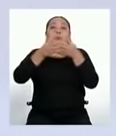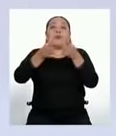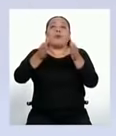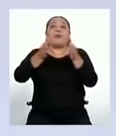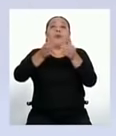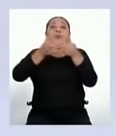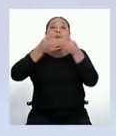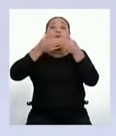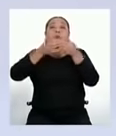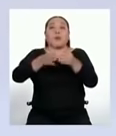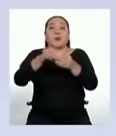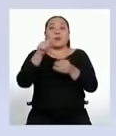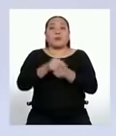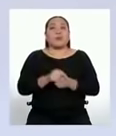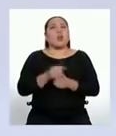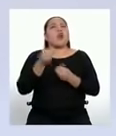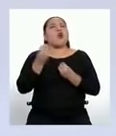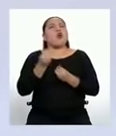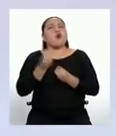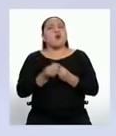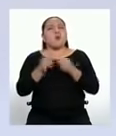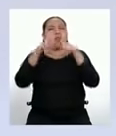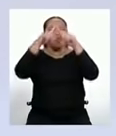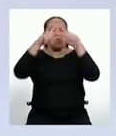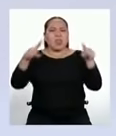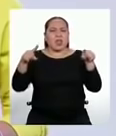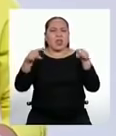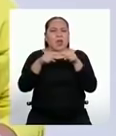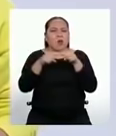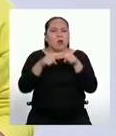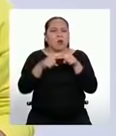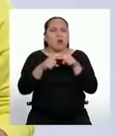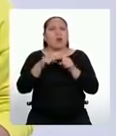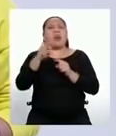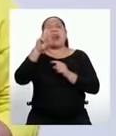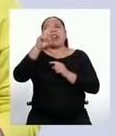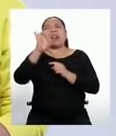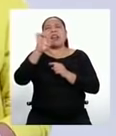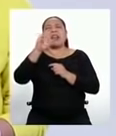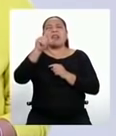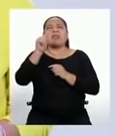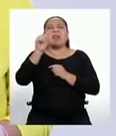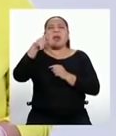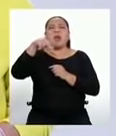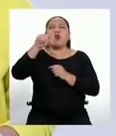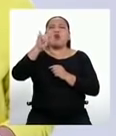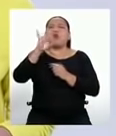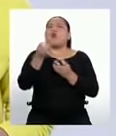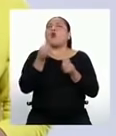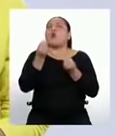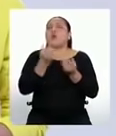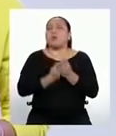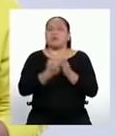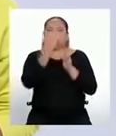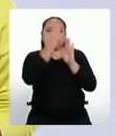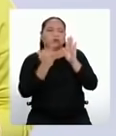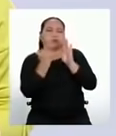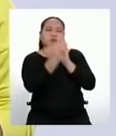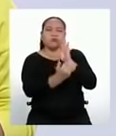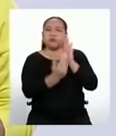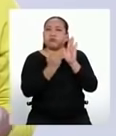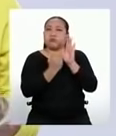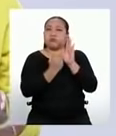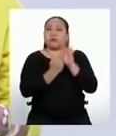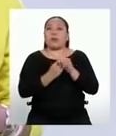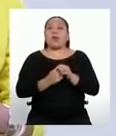construir el triángulo rectángulo se tiene que cumplir ciertas condiciones. Estas condiciones están relacionadas, por ejemplo, a la relación de la medida